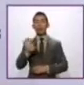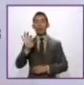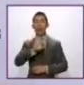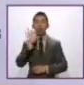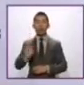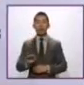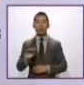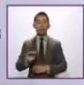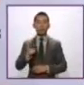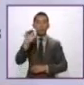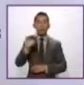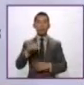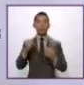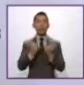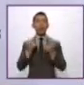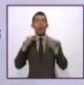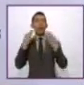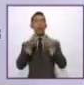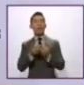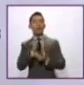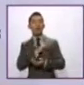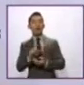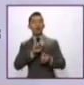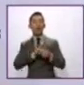1,400%. El narcomenudeo